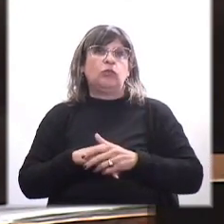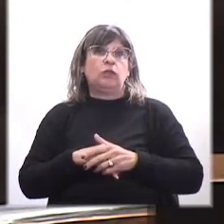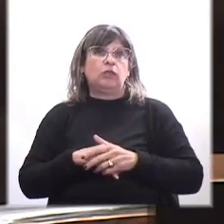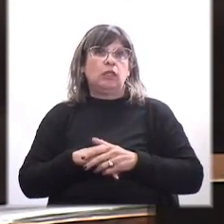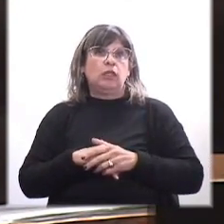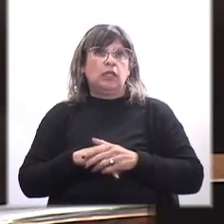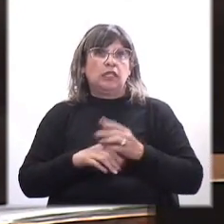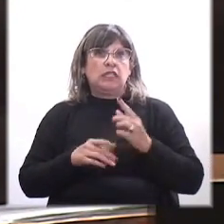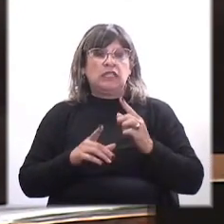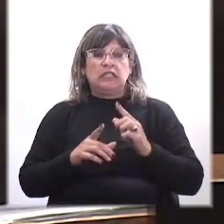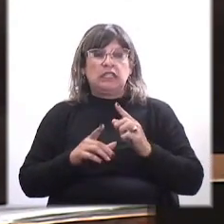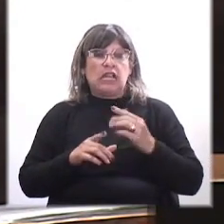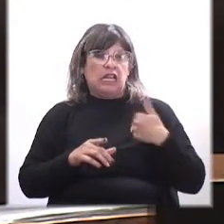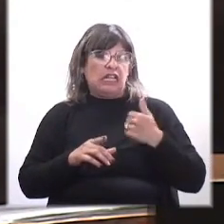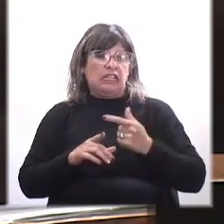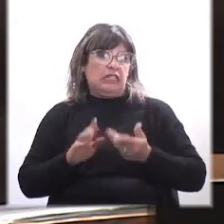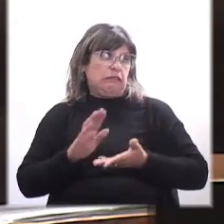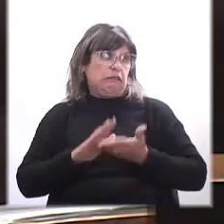Argentina.